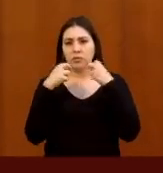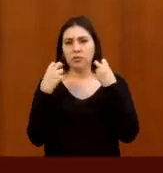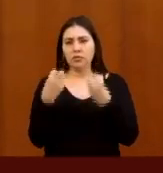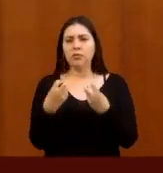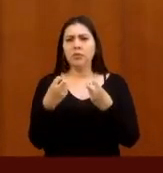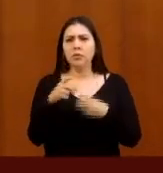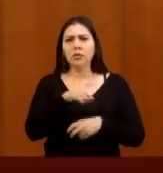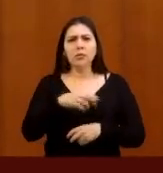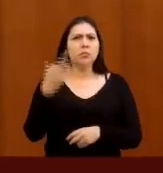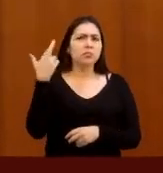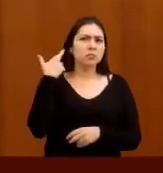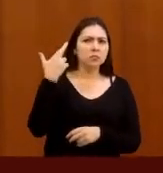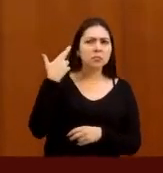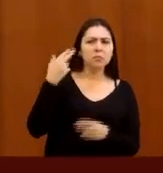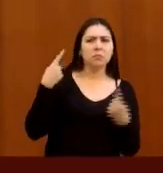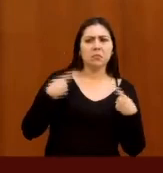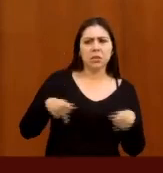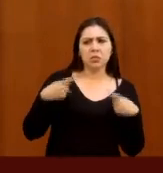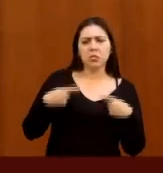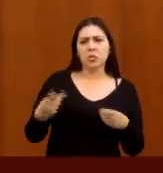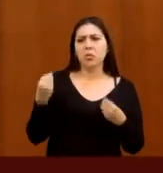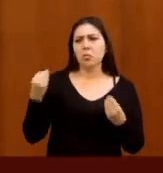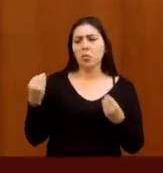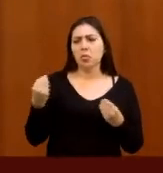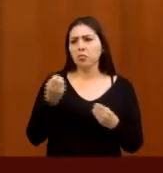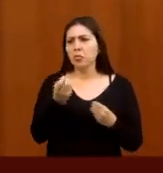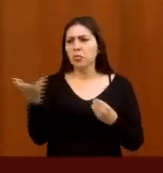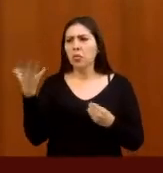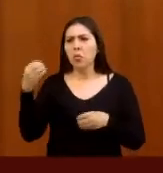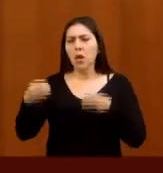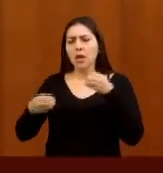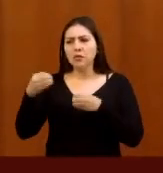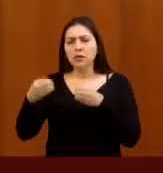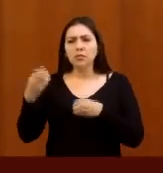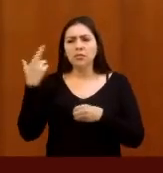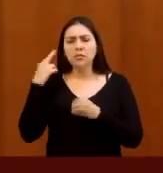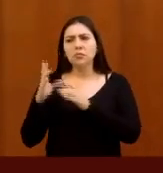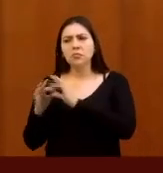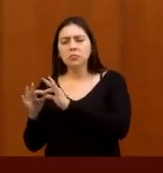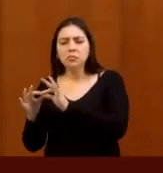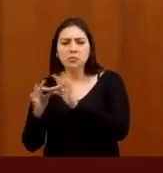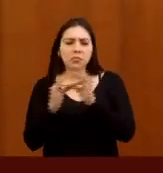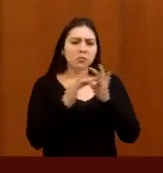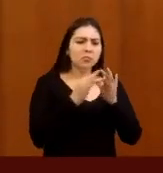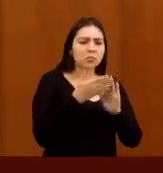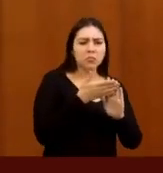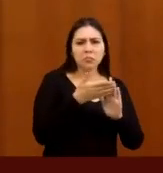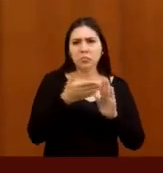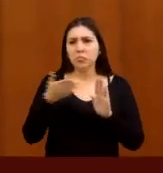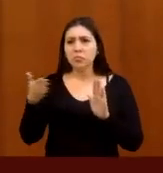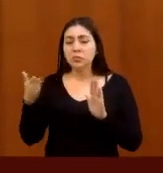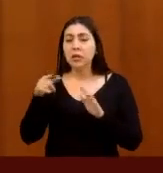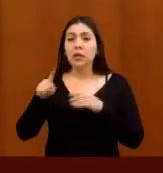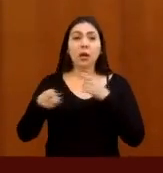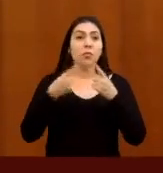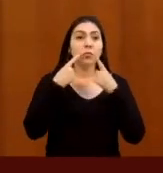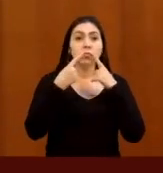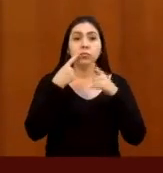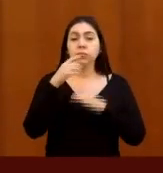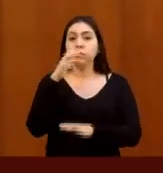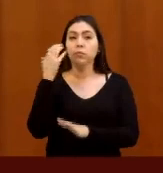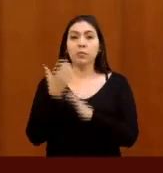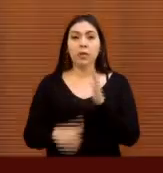a muchas personas juzgadoras durante este proceso. La discusión ha terminado. Es el tiempo del